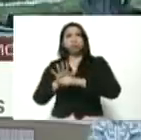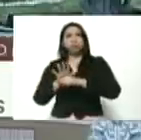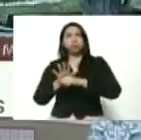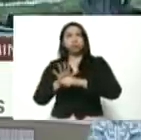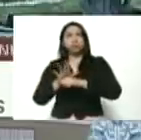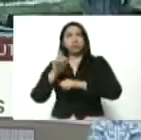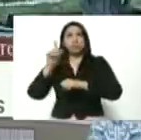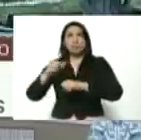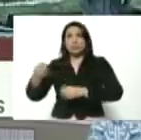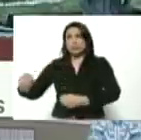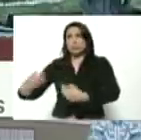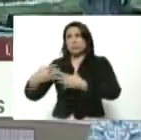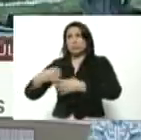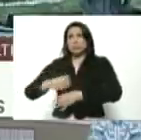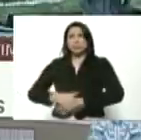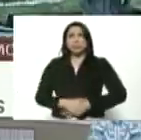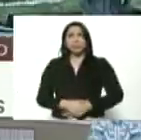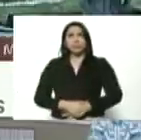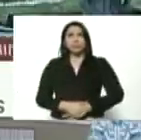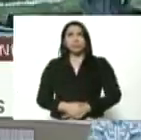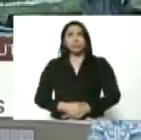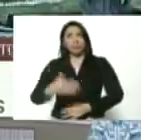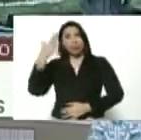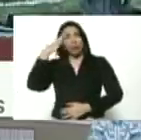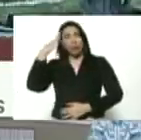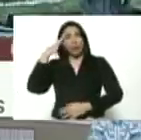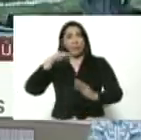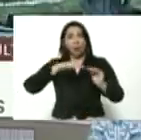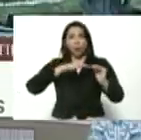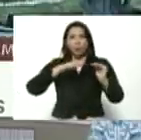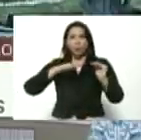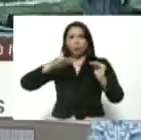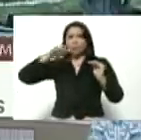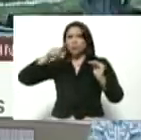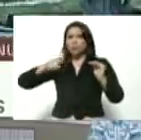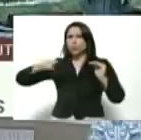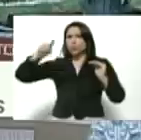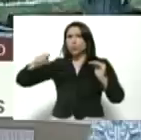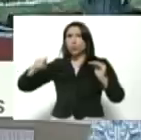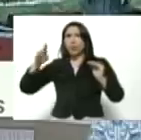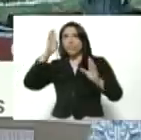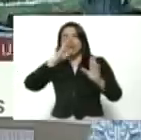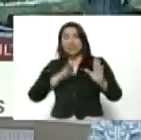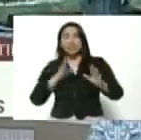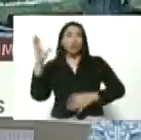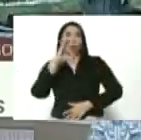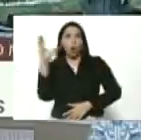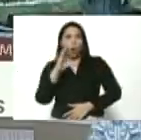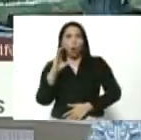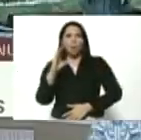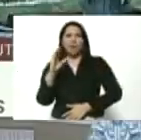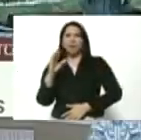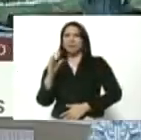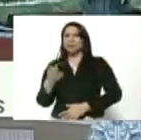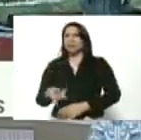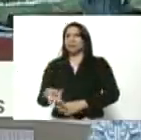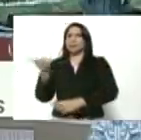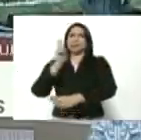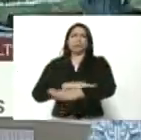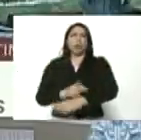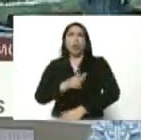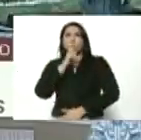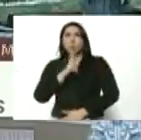de contagio porque sabemos que la curva en el caso de brasil de colombia son curvas que duplican exponencialmente